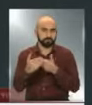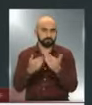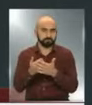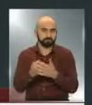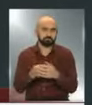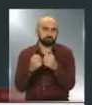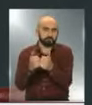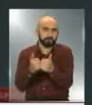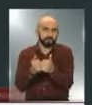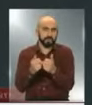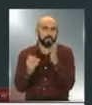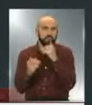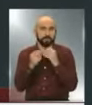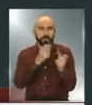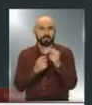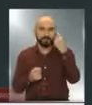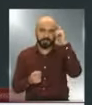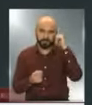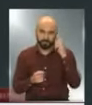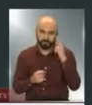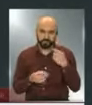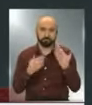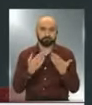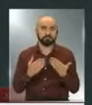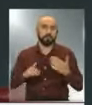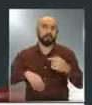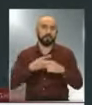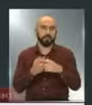exitoso porque nadie resultó herido. Y además se logró